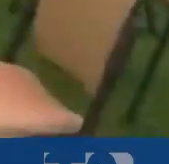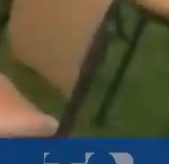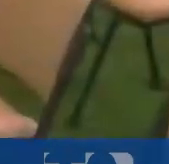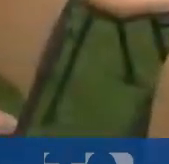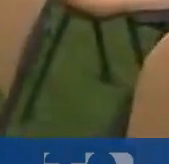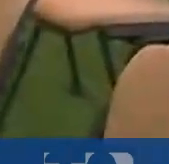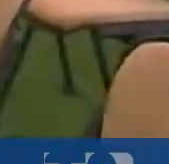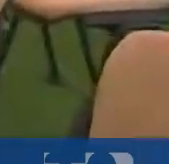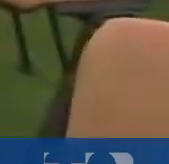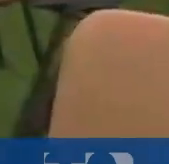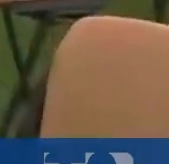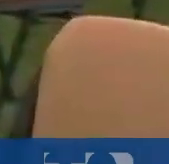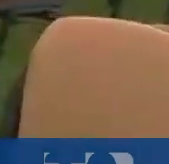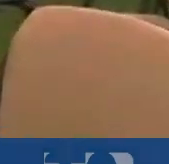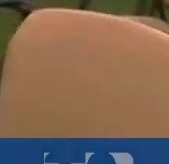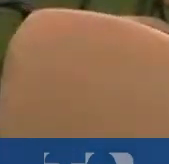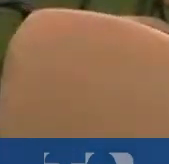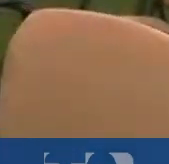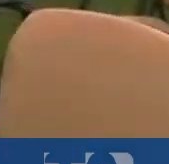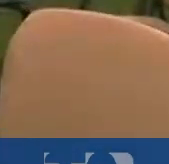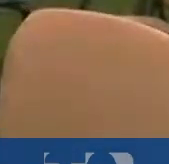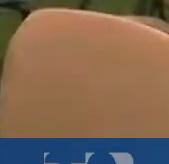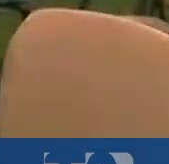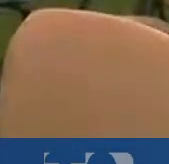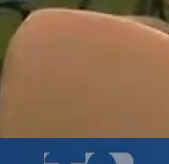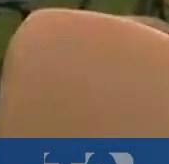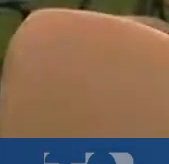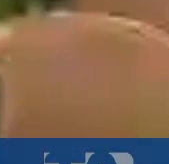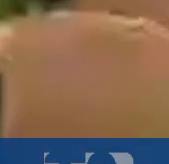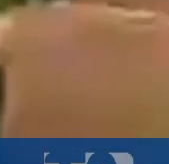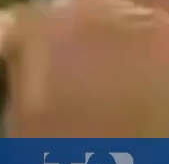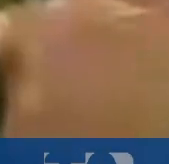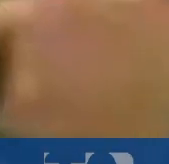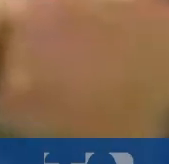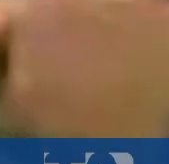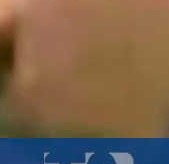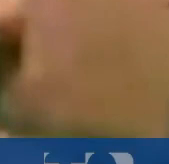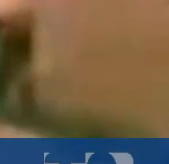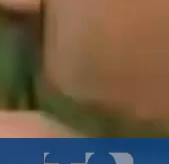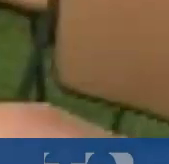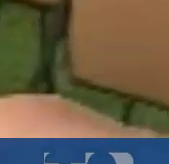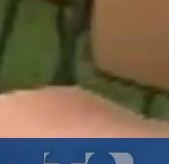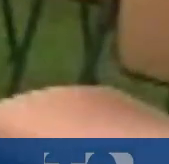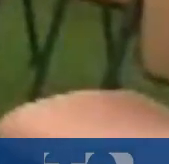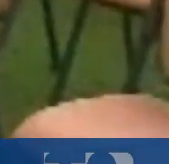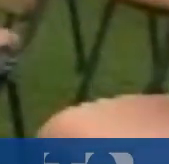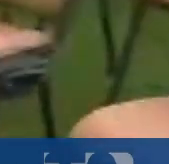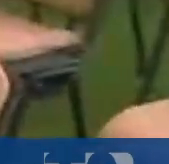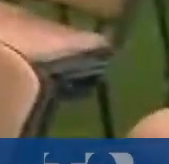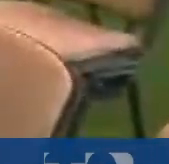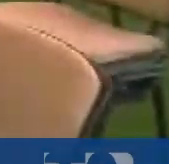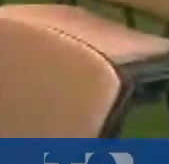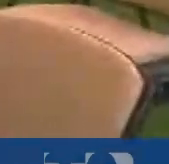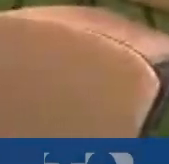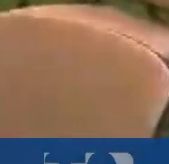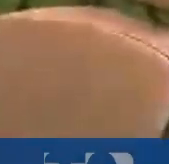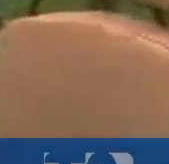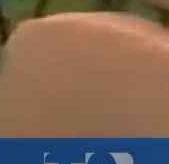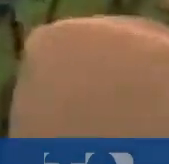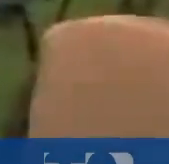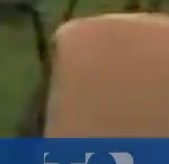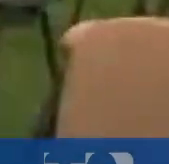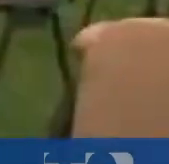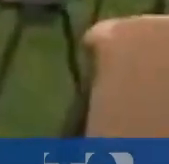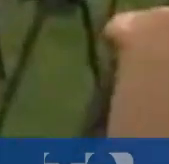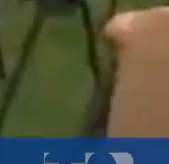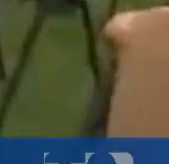y niñas han venido a recibir la dosis contra el COVID-19. Y para hablar justamente sobre este tema, estoy con Silvia Aymara, directora distrital